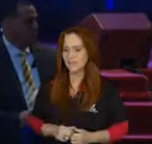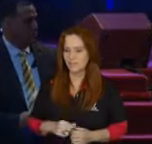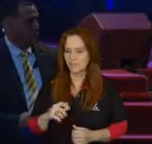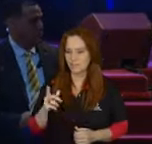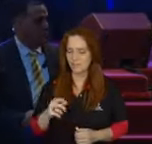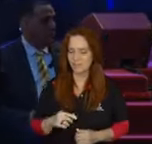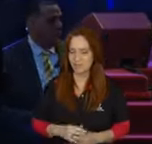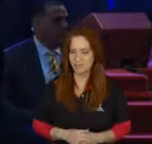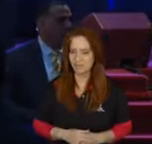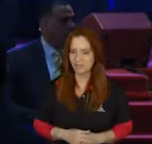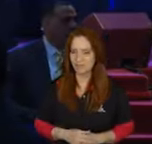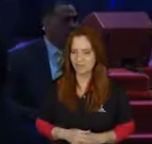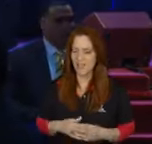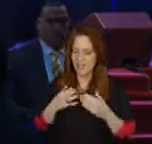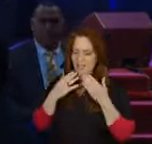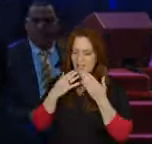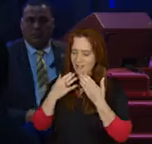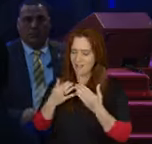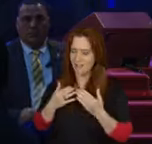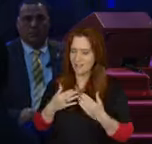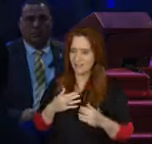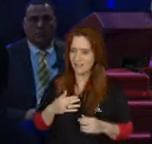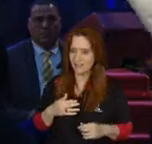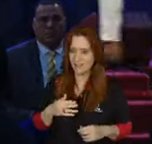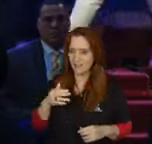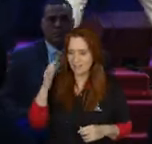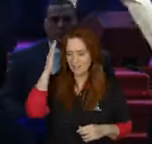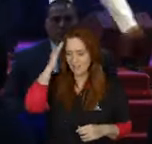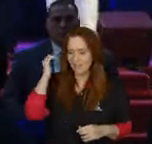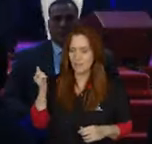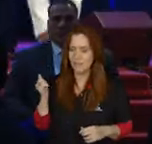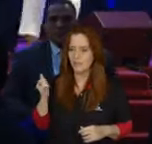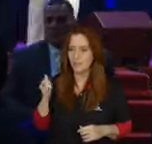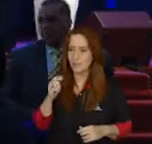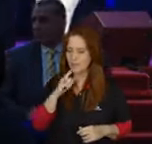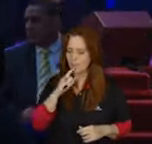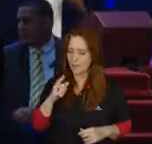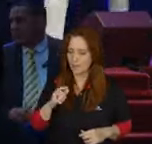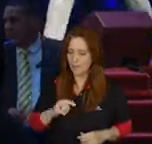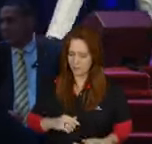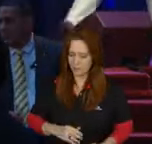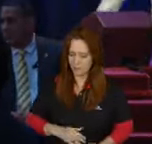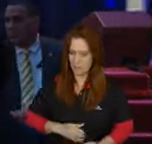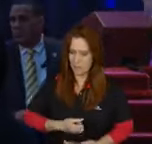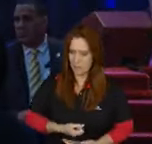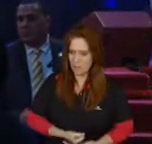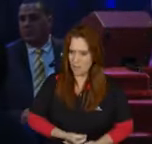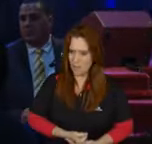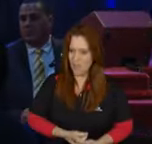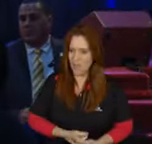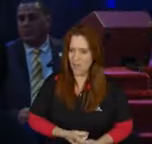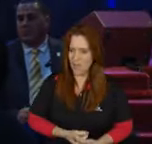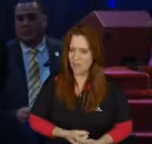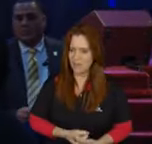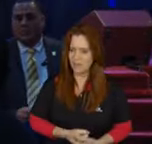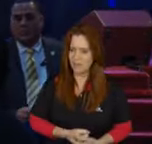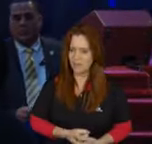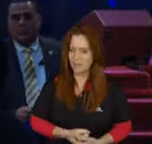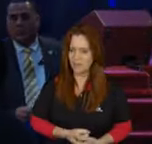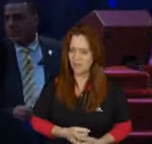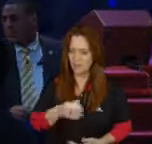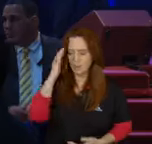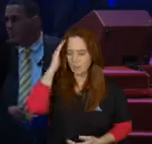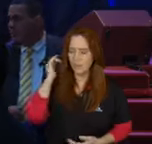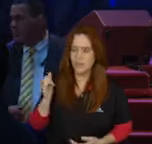Padre, gracias por este embarazo. Gracias por esta criatura, Padre. Gracias porque tú le has dado finalmente,